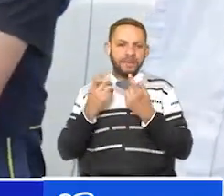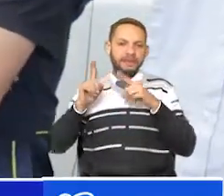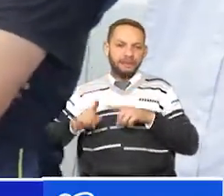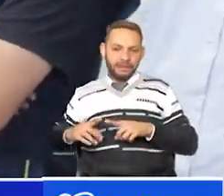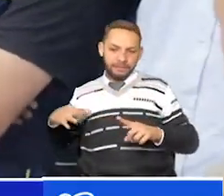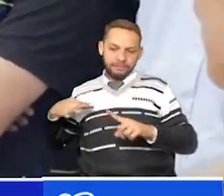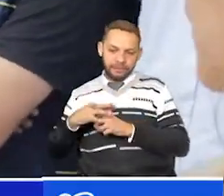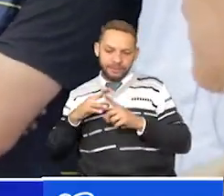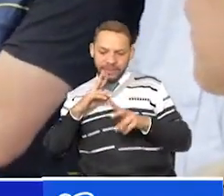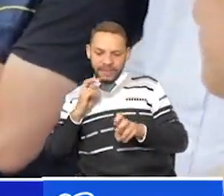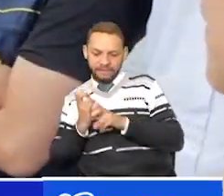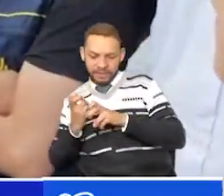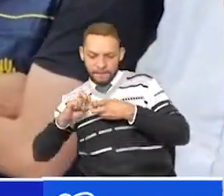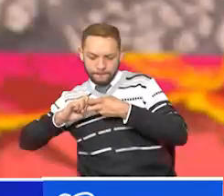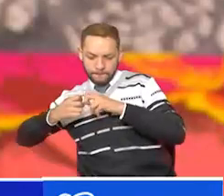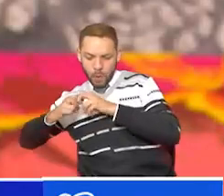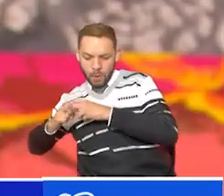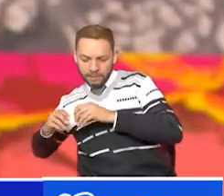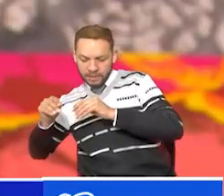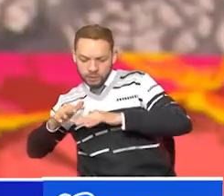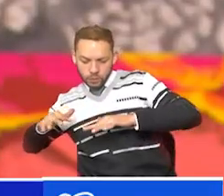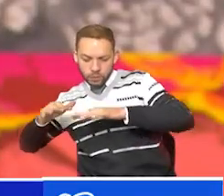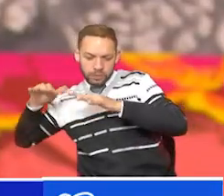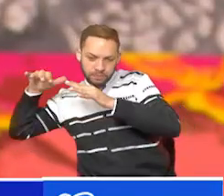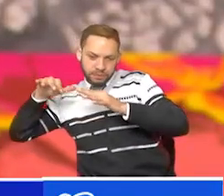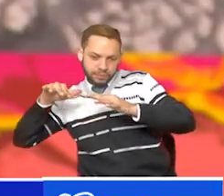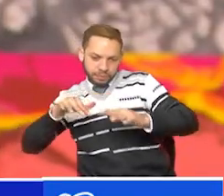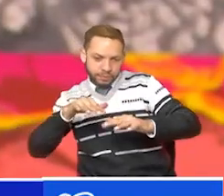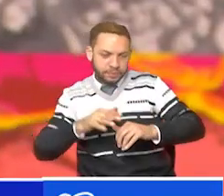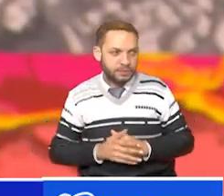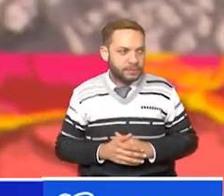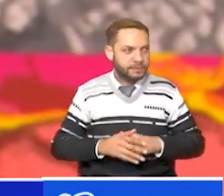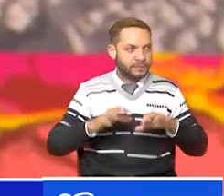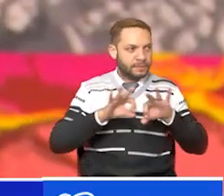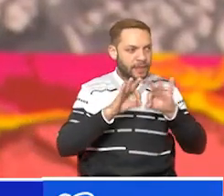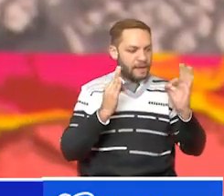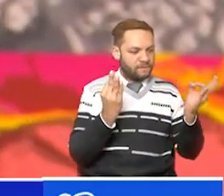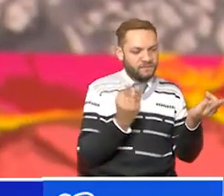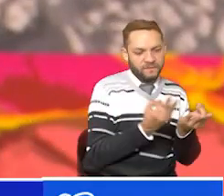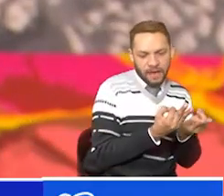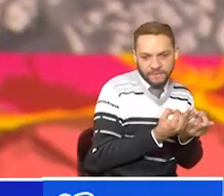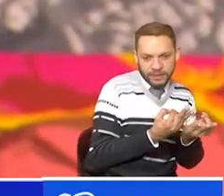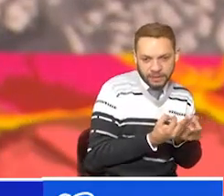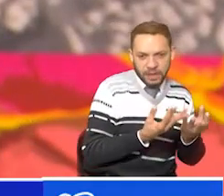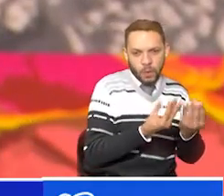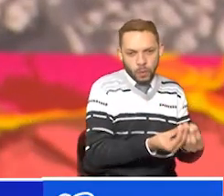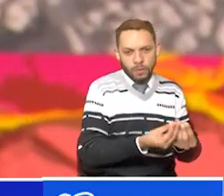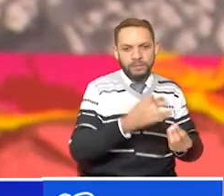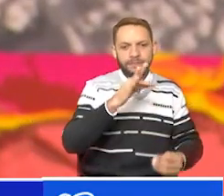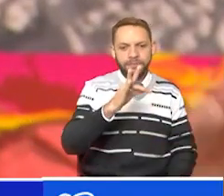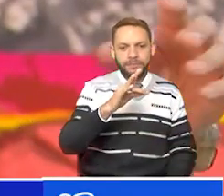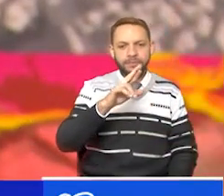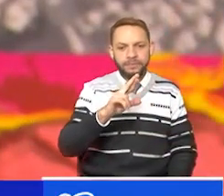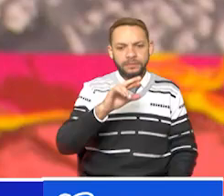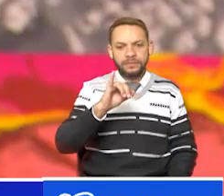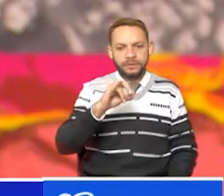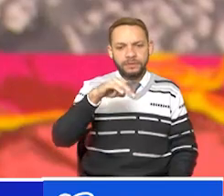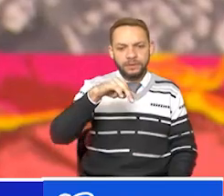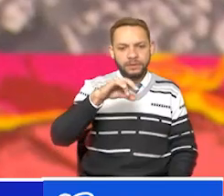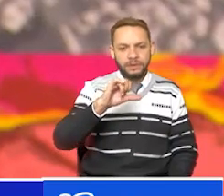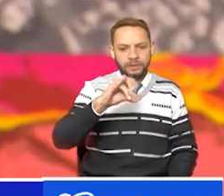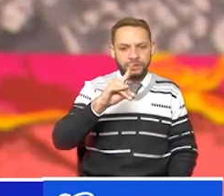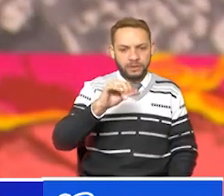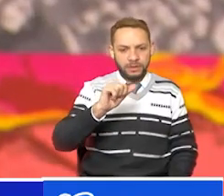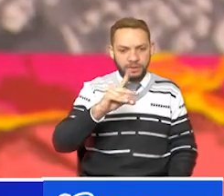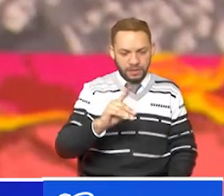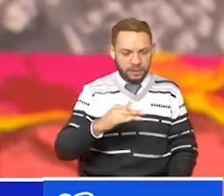ubicados en la parte alta de la ladera afectada primero es para reubicar a las familias de la Trinidad son 84 familias ya la administración tiene